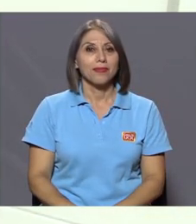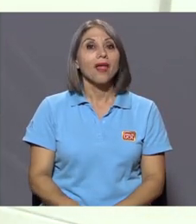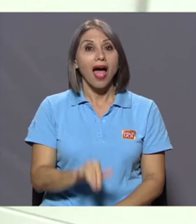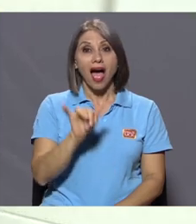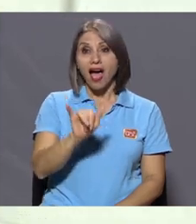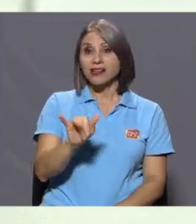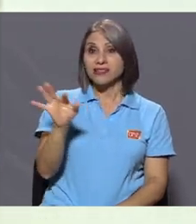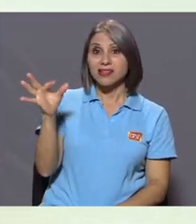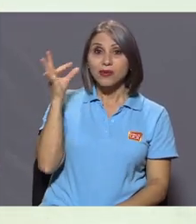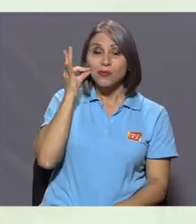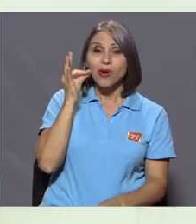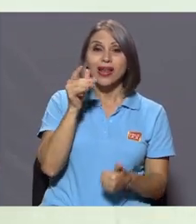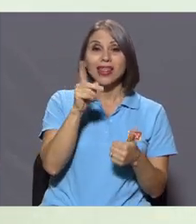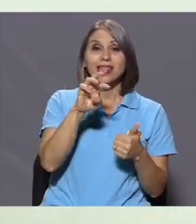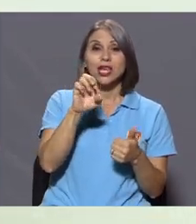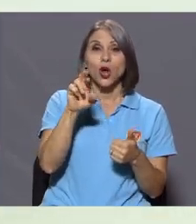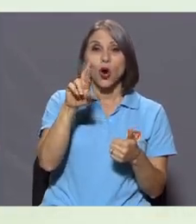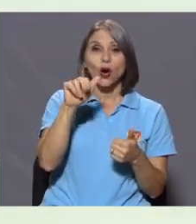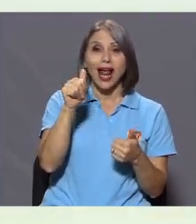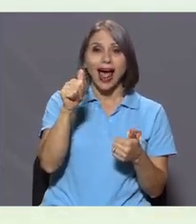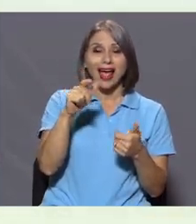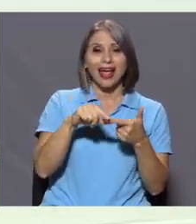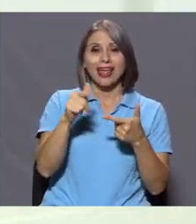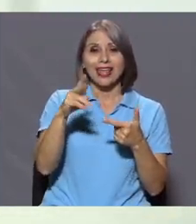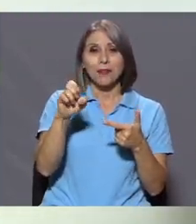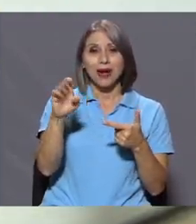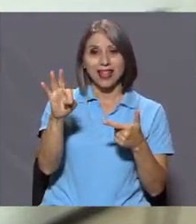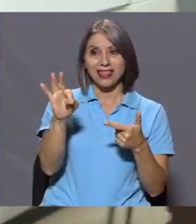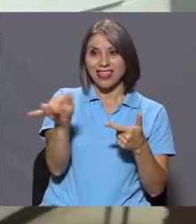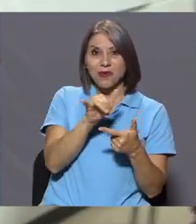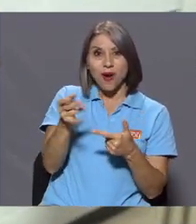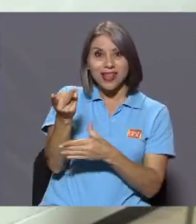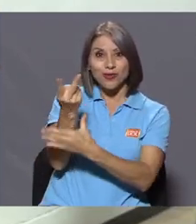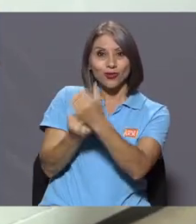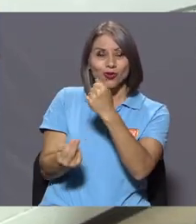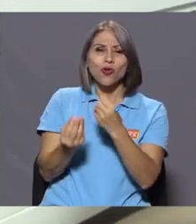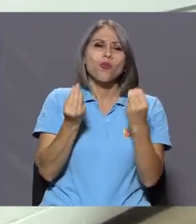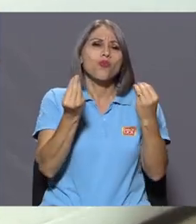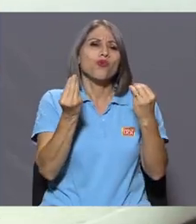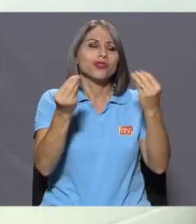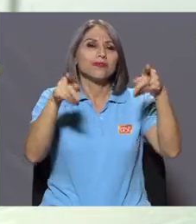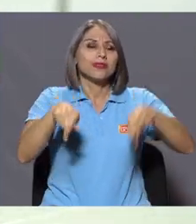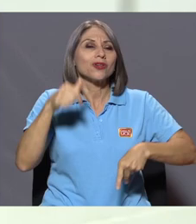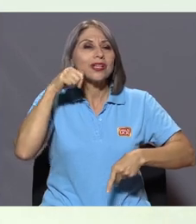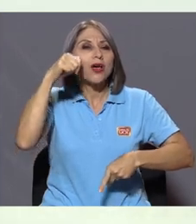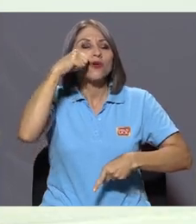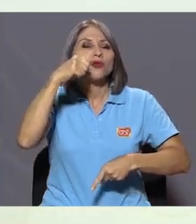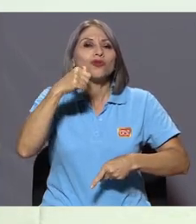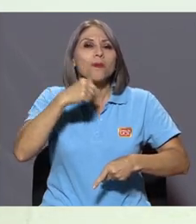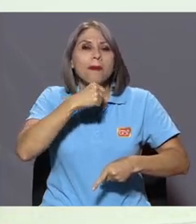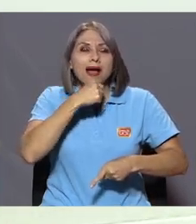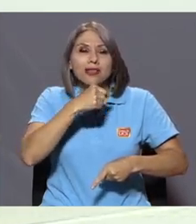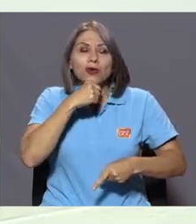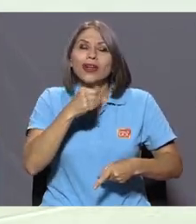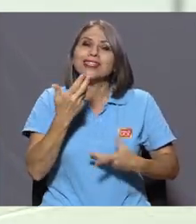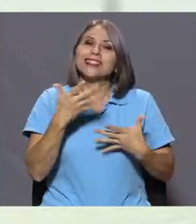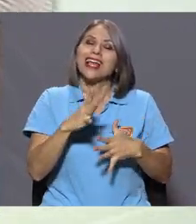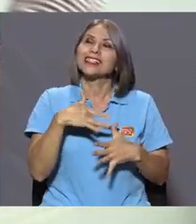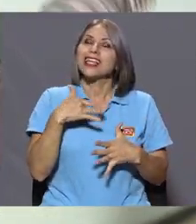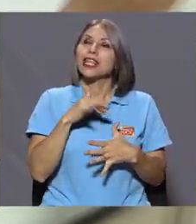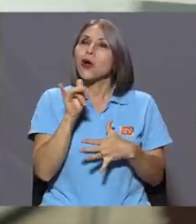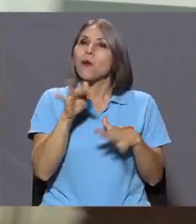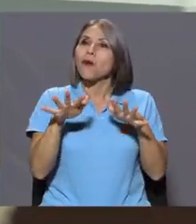Así como doña Dinora y don Gilbert, decenas de adultos mayores han encontrado en el teatro un refugio y una